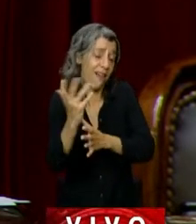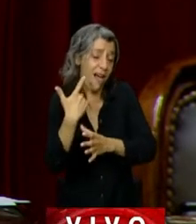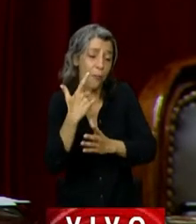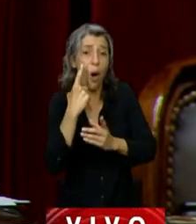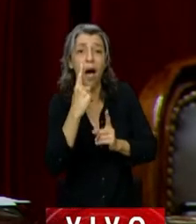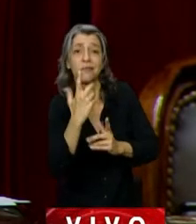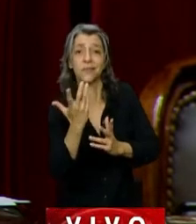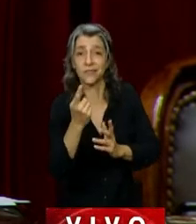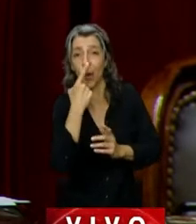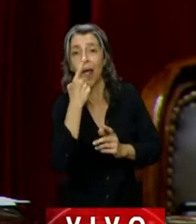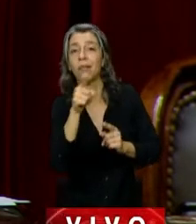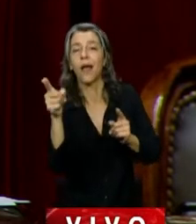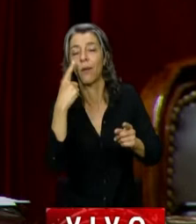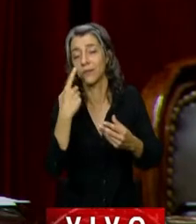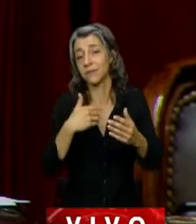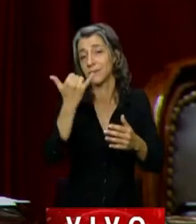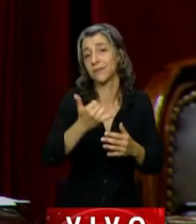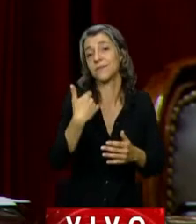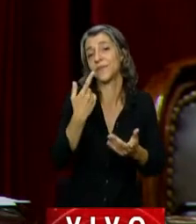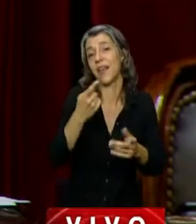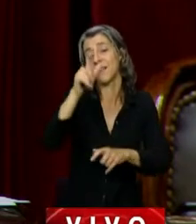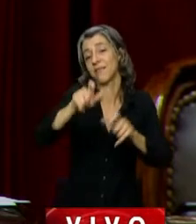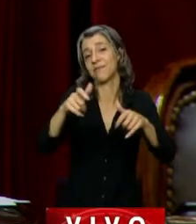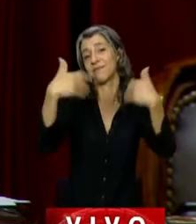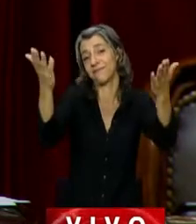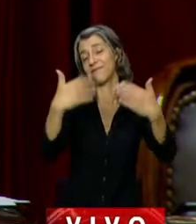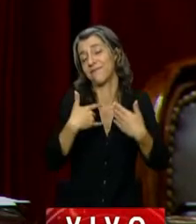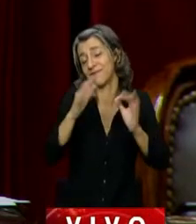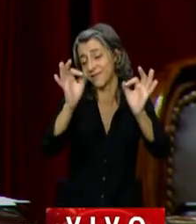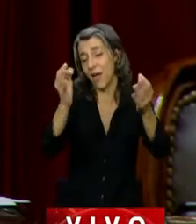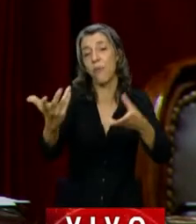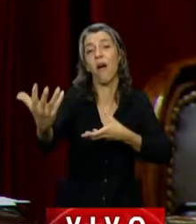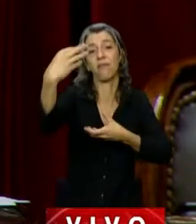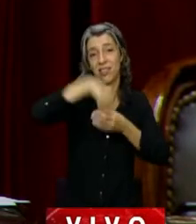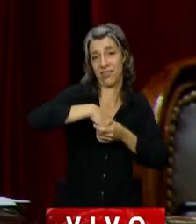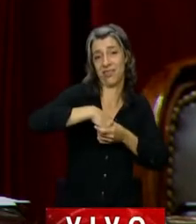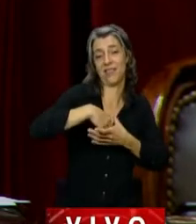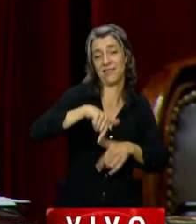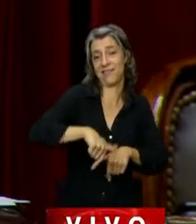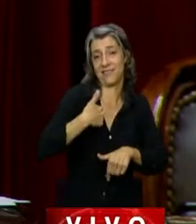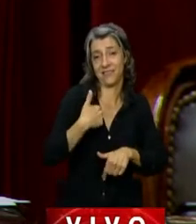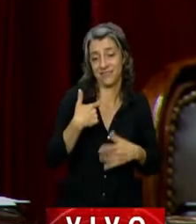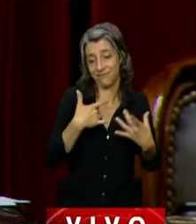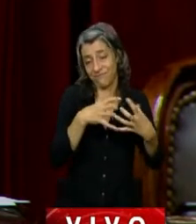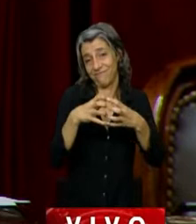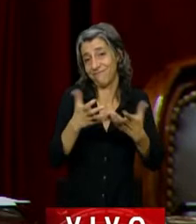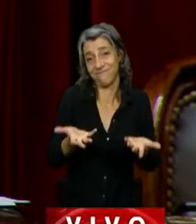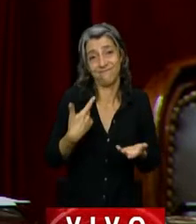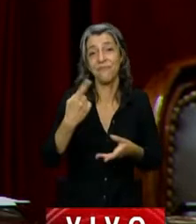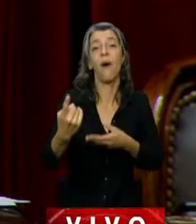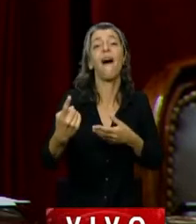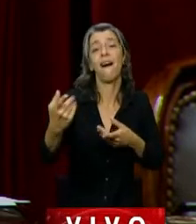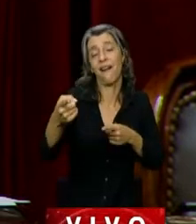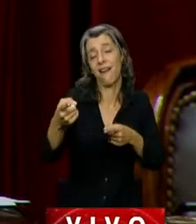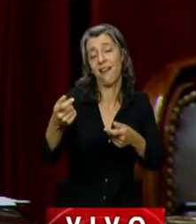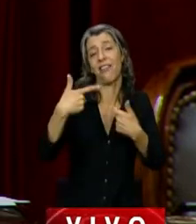importadores se metieron claramente en la discusión que tenemos aquí en el Congreso para hacer presión, ejercer presión